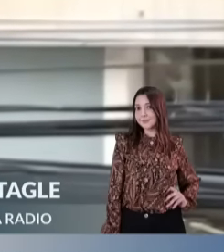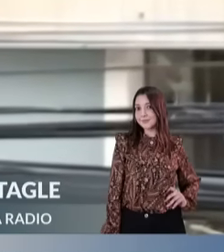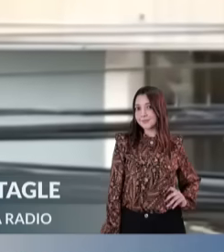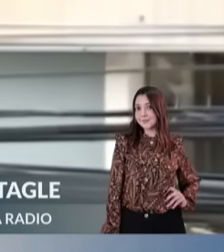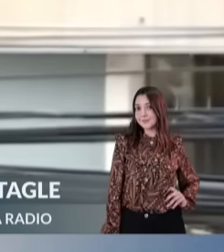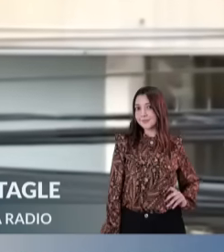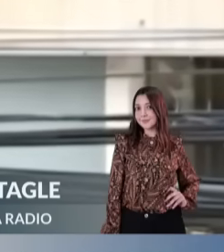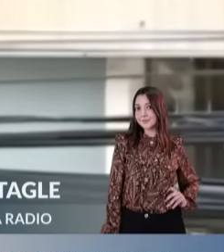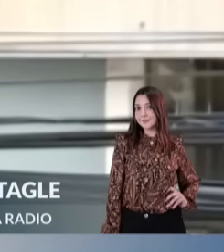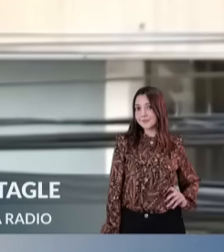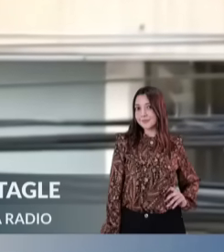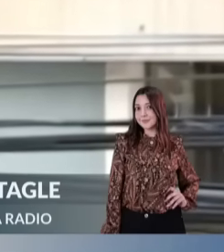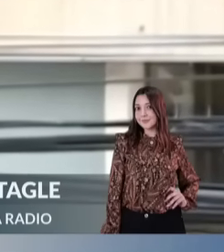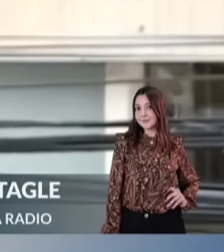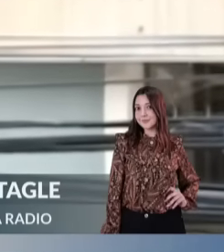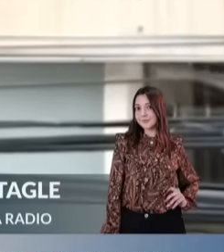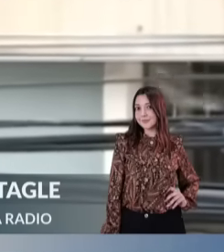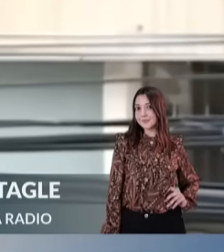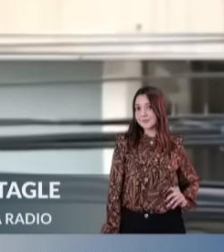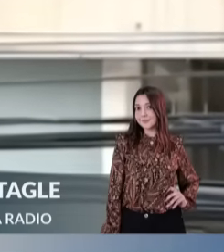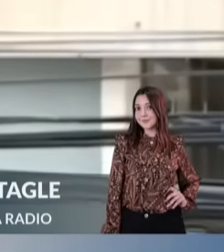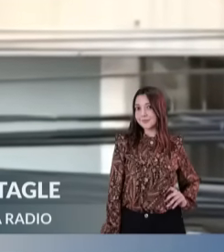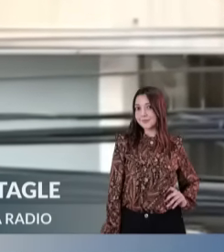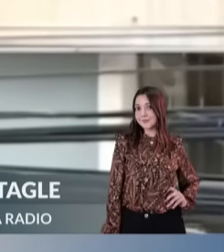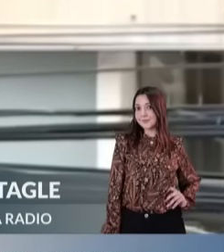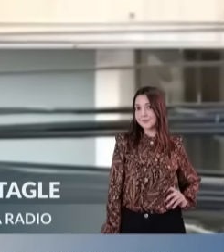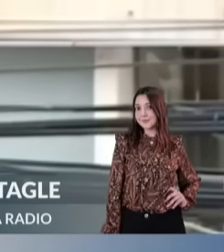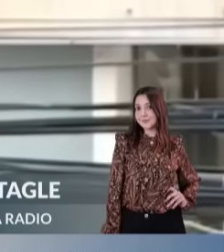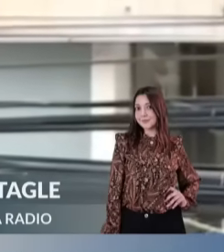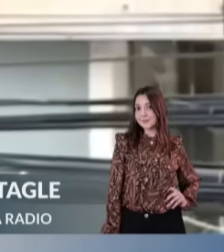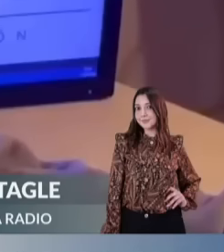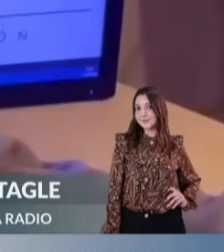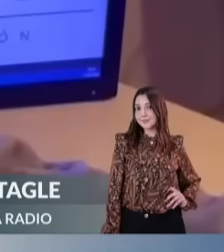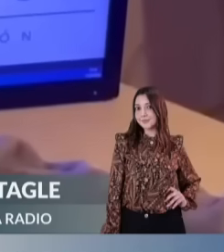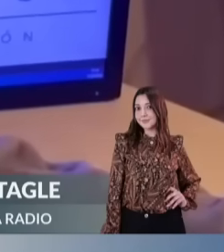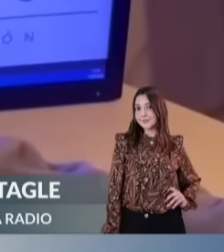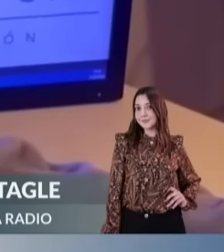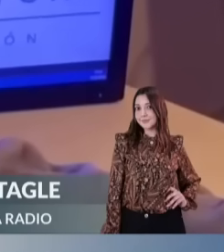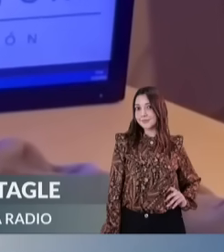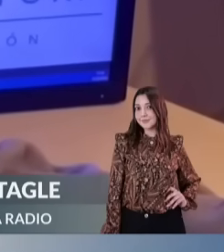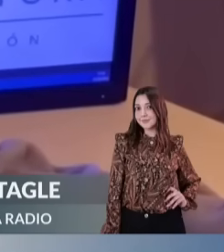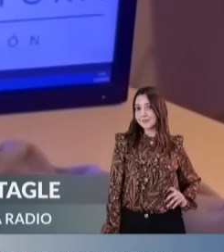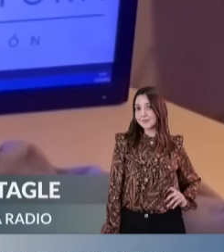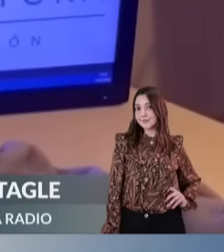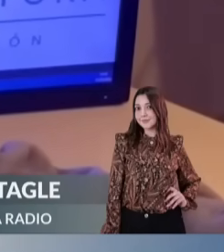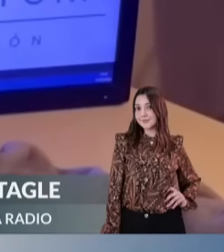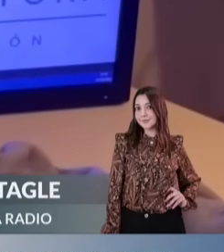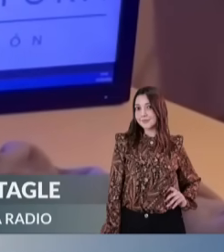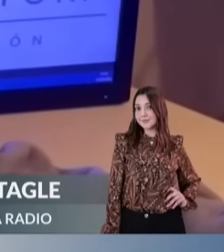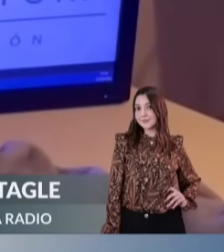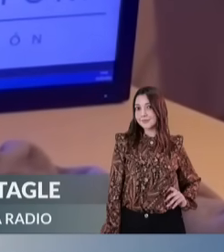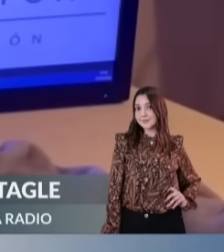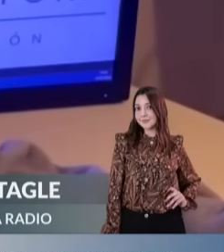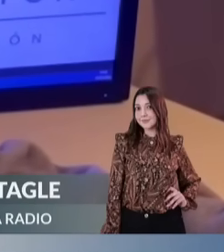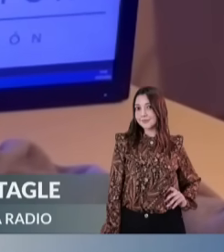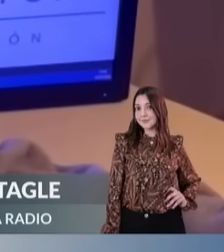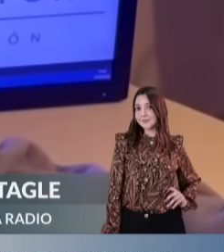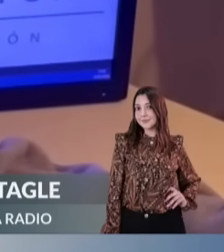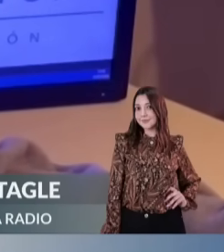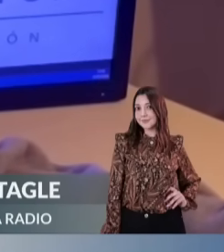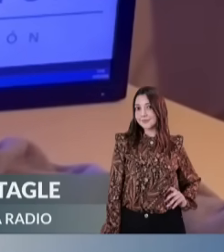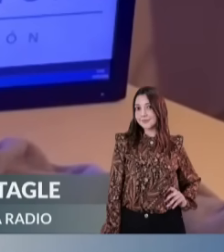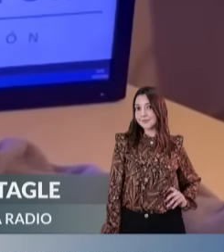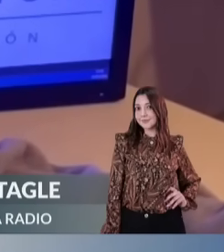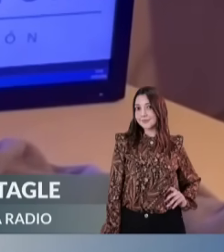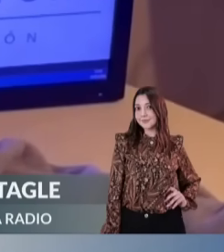atentos ahí a las conversaciones que tenga el oficialismo con La Moneda. Ya, vamos a cubrir el cónclave, vamos a hablar de eso en un ratito más, pero